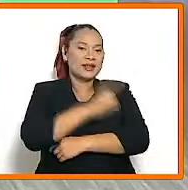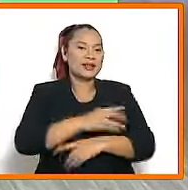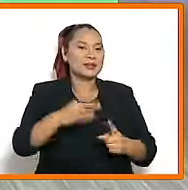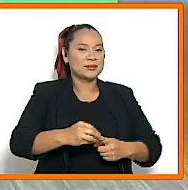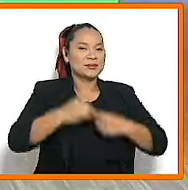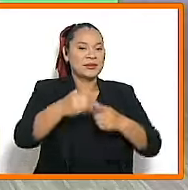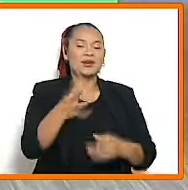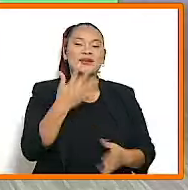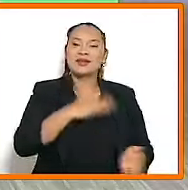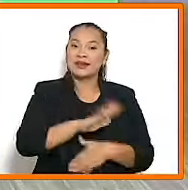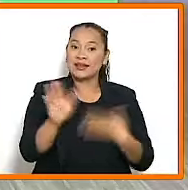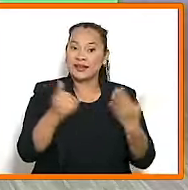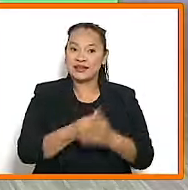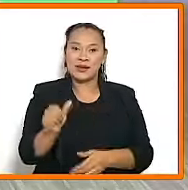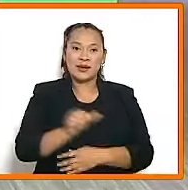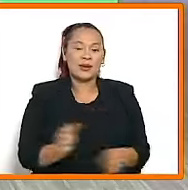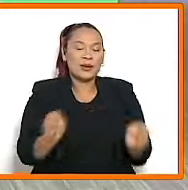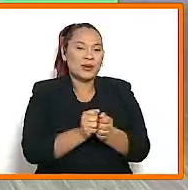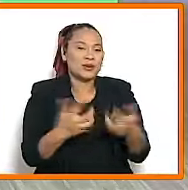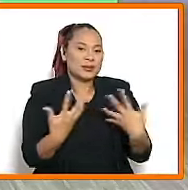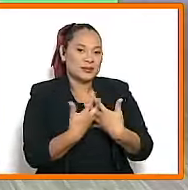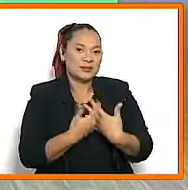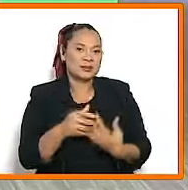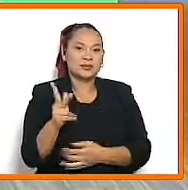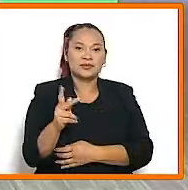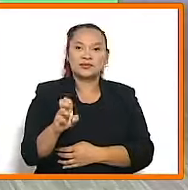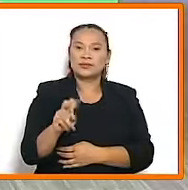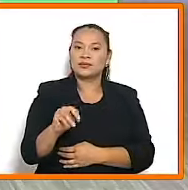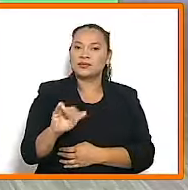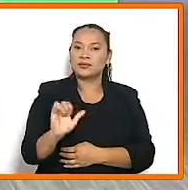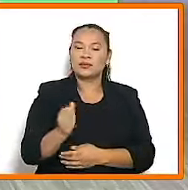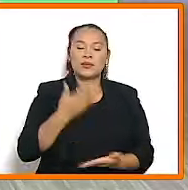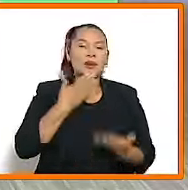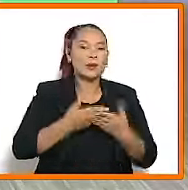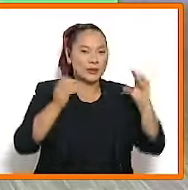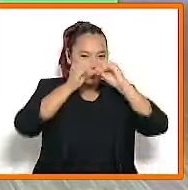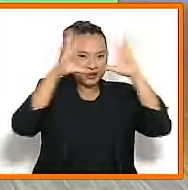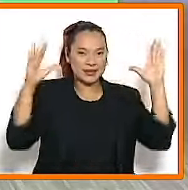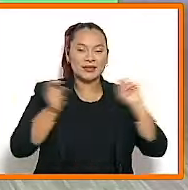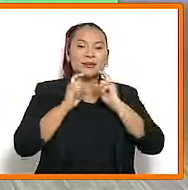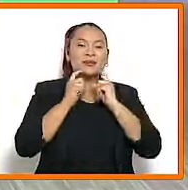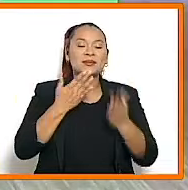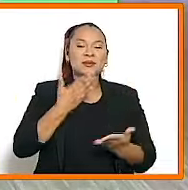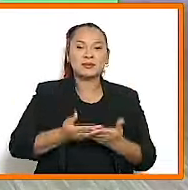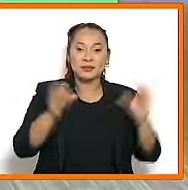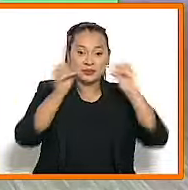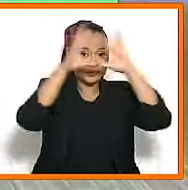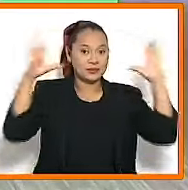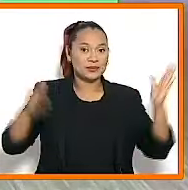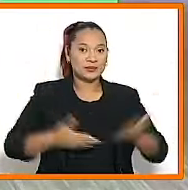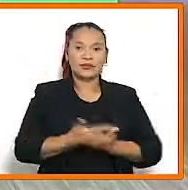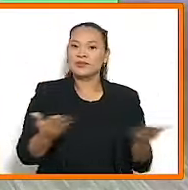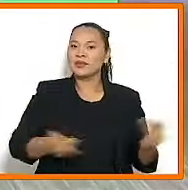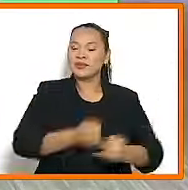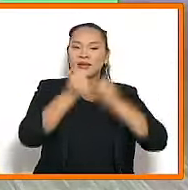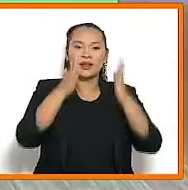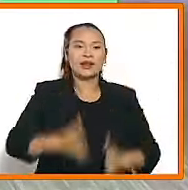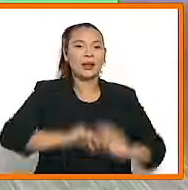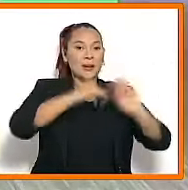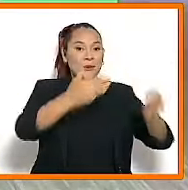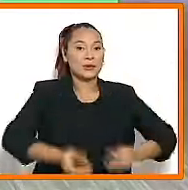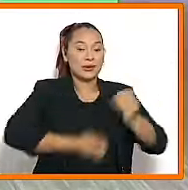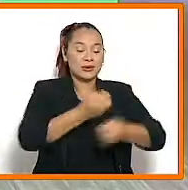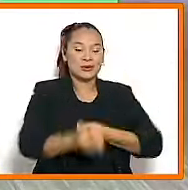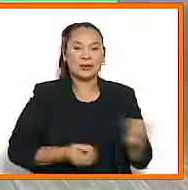suerte en compañía de Kenia Mondragón. Buenos días, Kenia. Buenos días, Tatiana. Buenos días a todos nuestros fieles jugadores y bienvenidos a otro sorteo más. Hoy